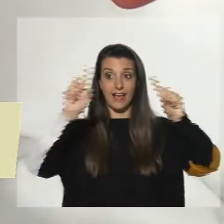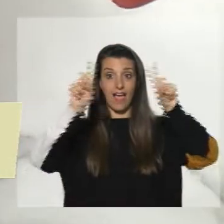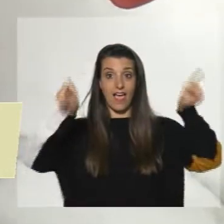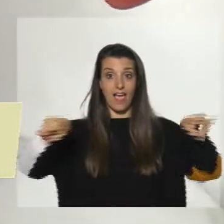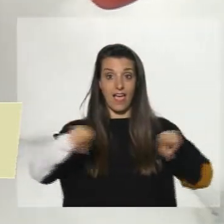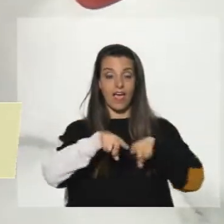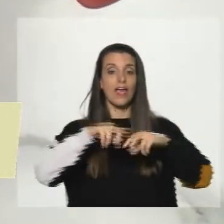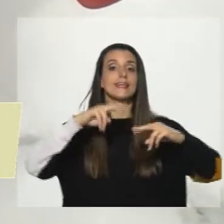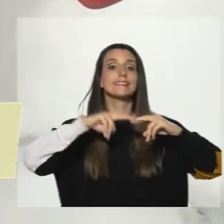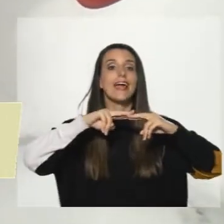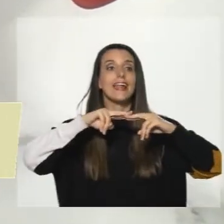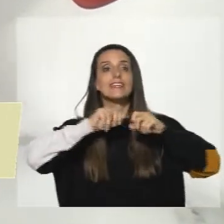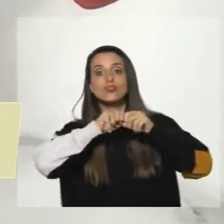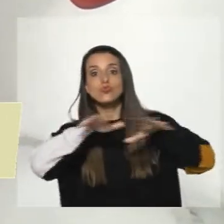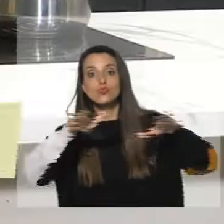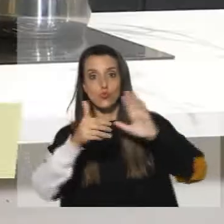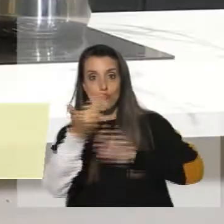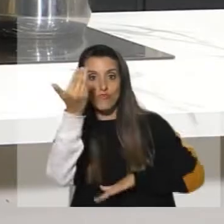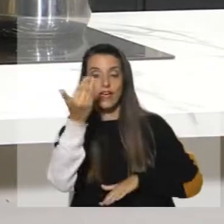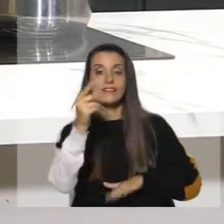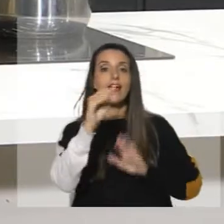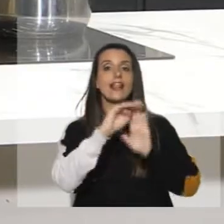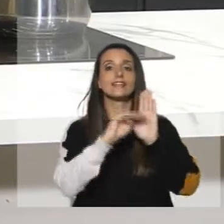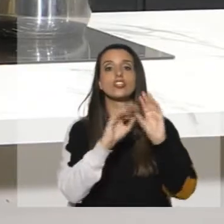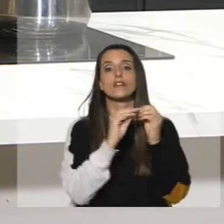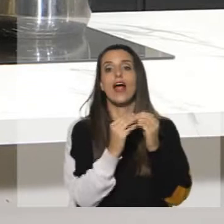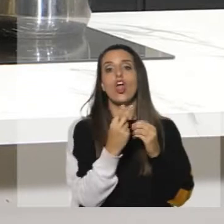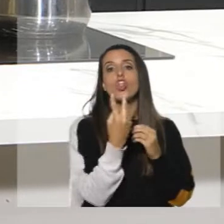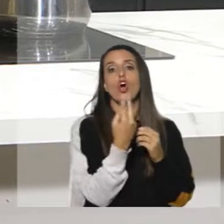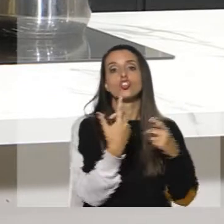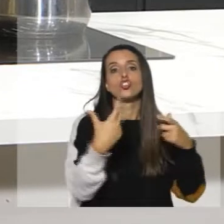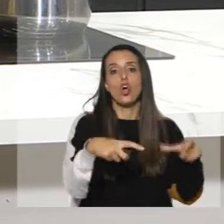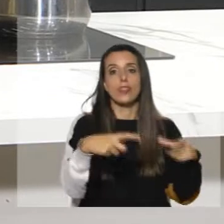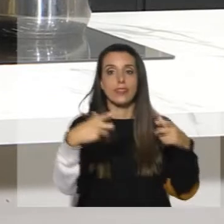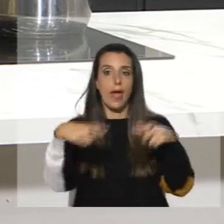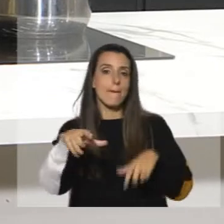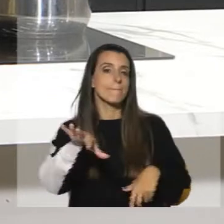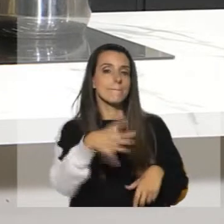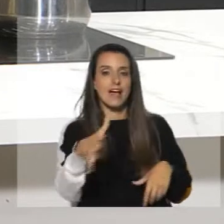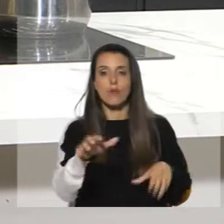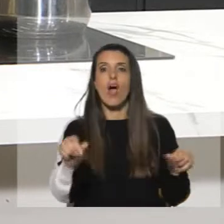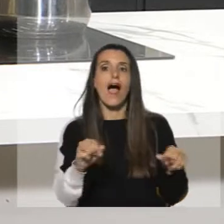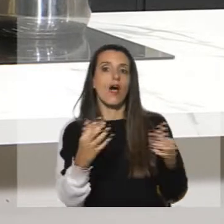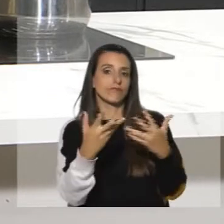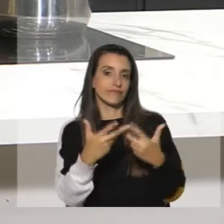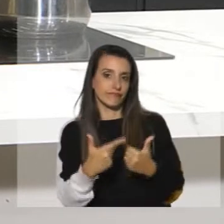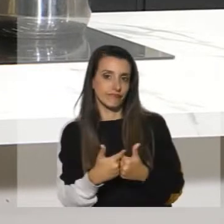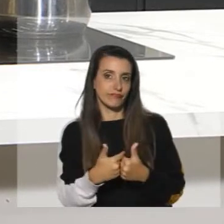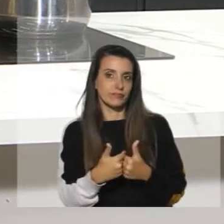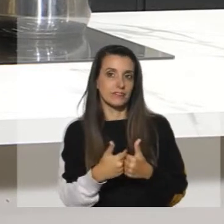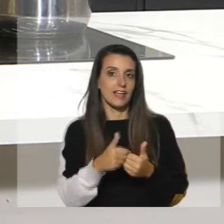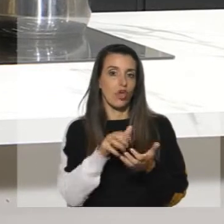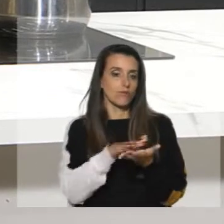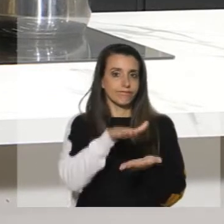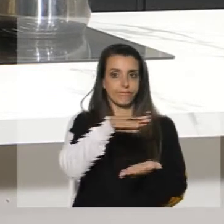en las redes y la que aparece en el programa es una receta para 2 tortas de manteca que son más o menos las que necesito para el armado de una torta de